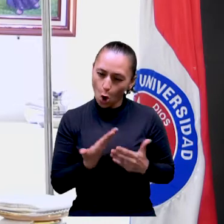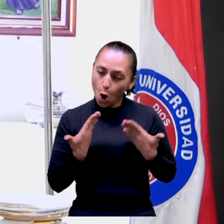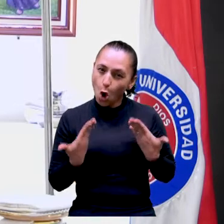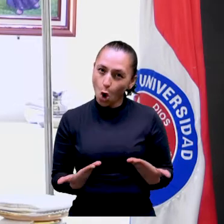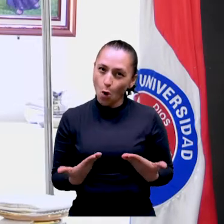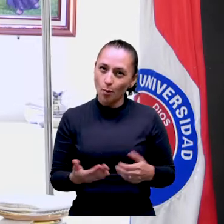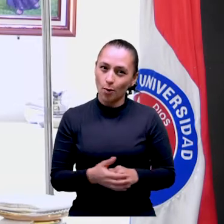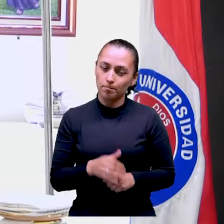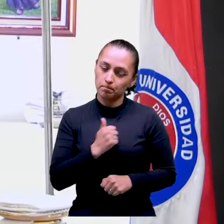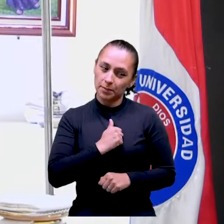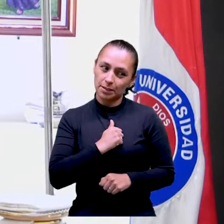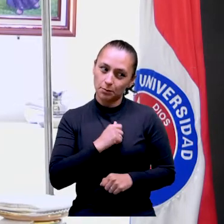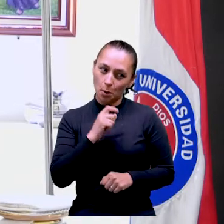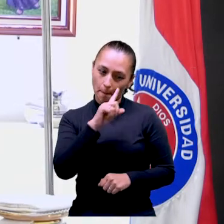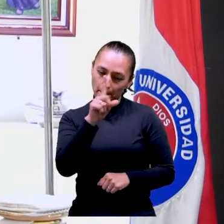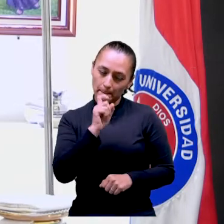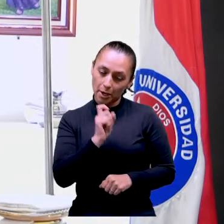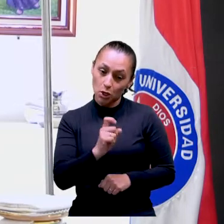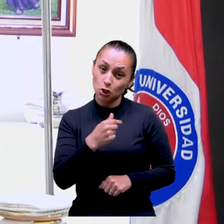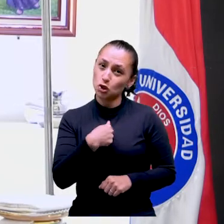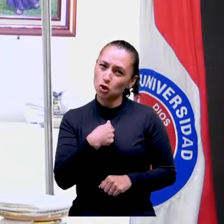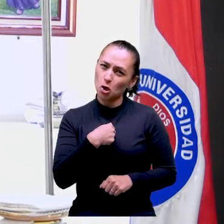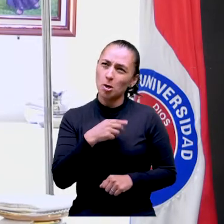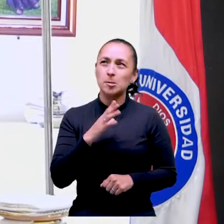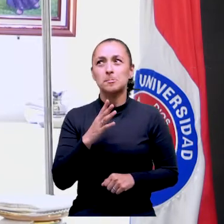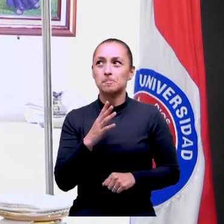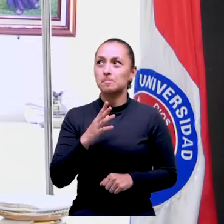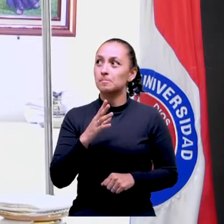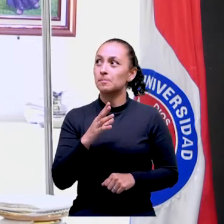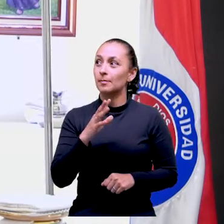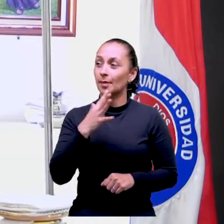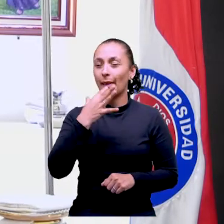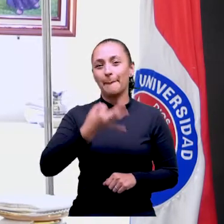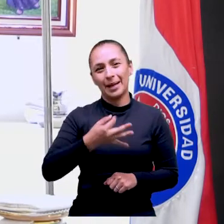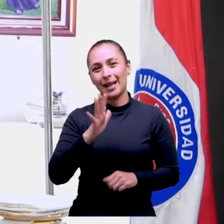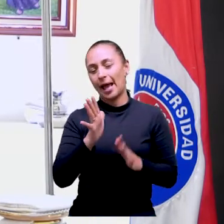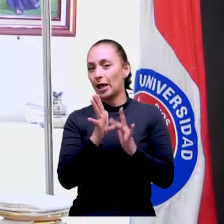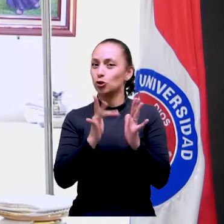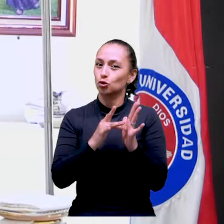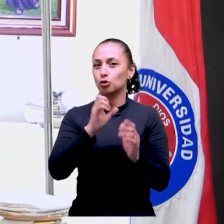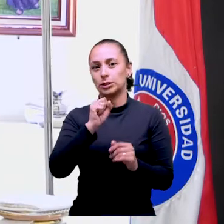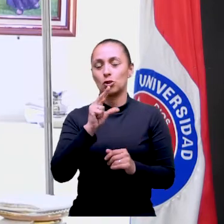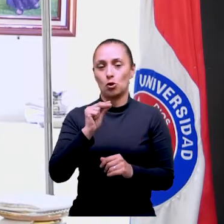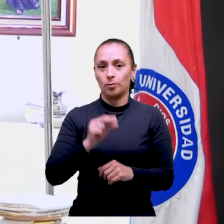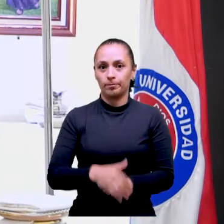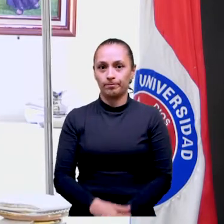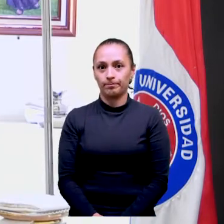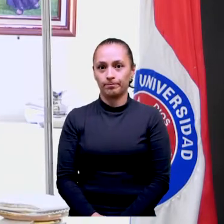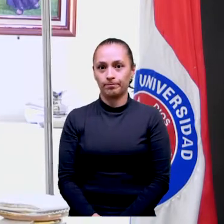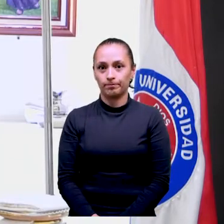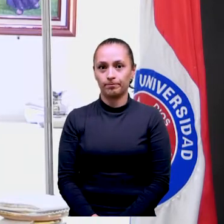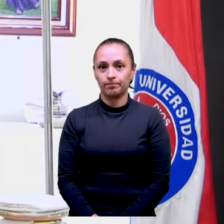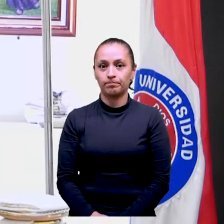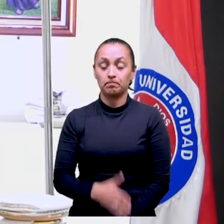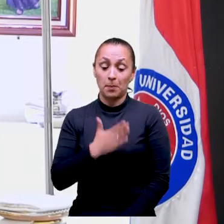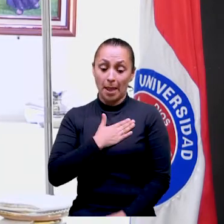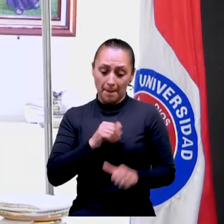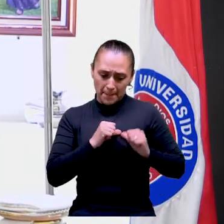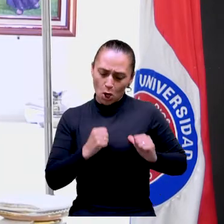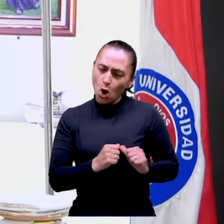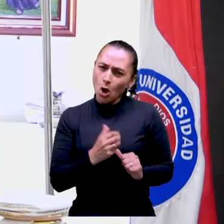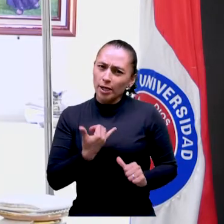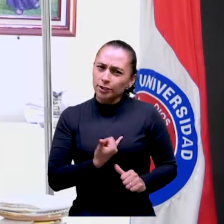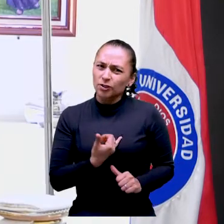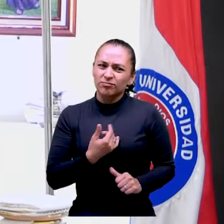nuestro corazón y hacernos la pregunta será que yo estoy viviendo según las palabras de jesús